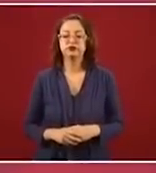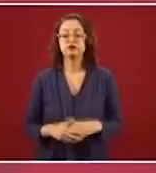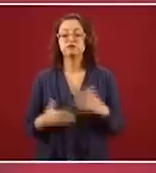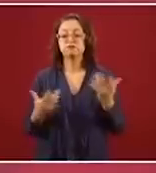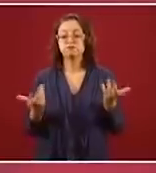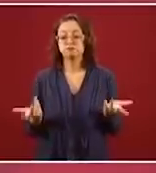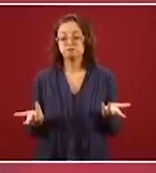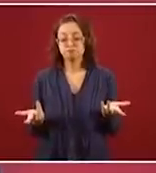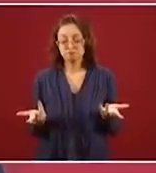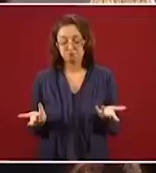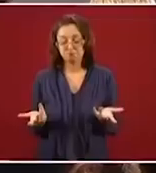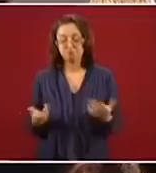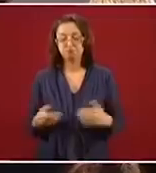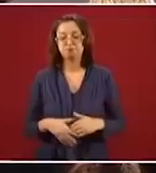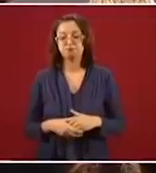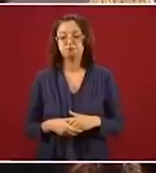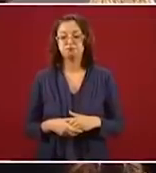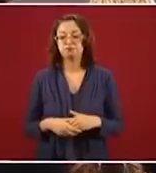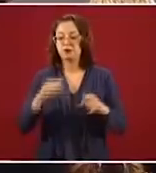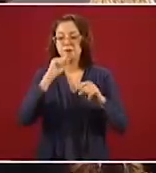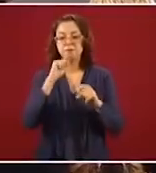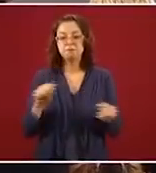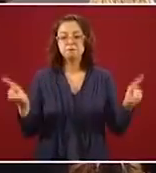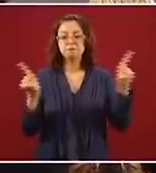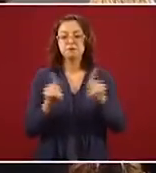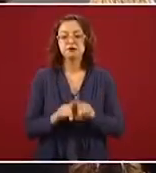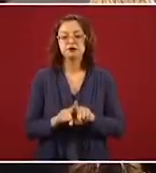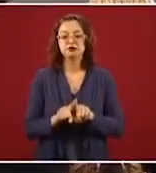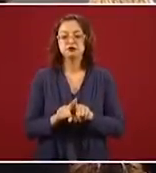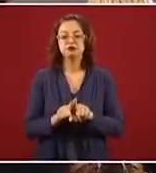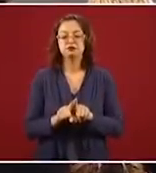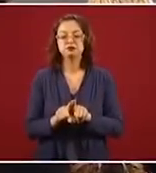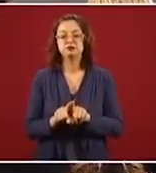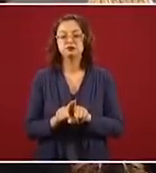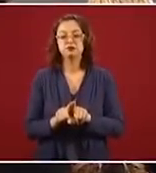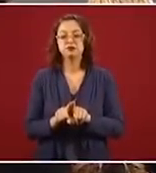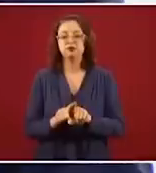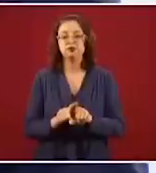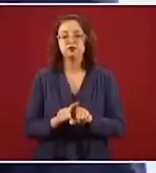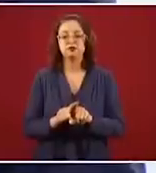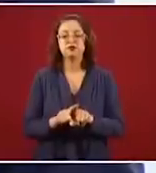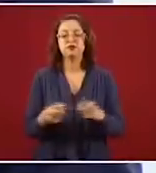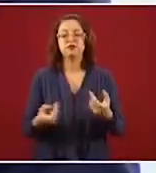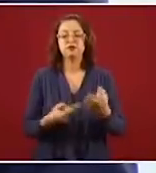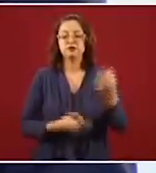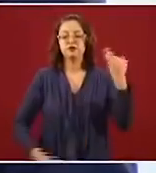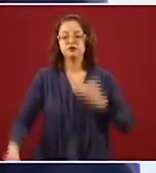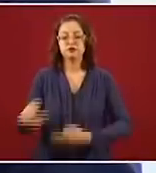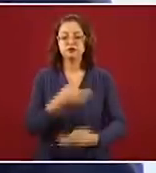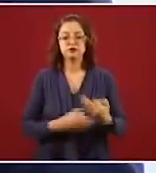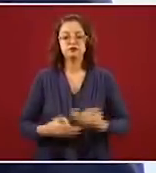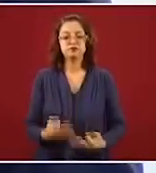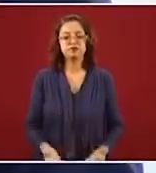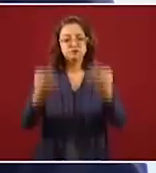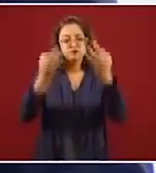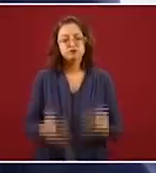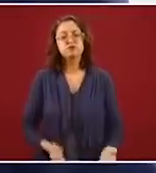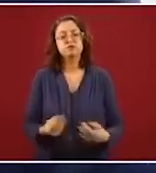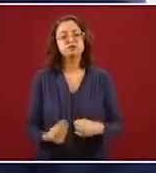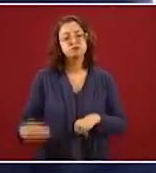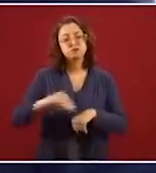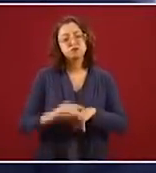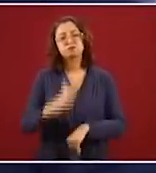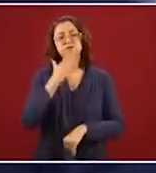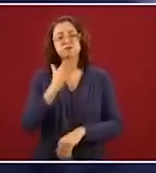Entonces, es lo mismo que todos actuemos con rectitud, que todos nos portemos